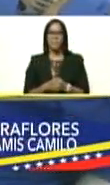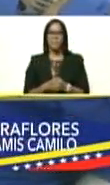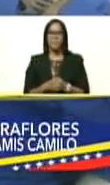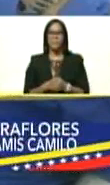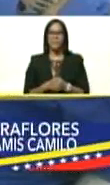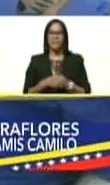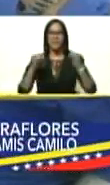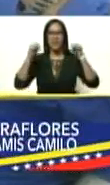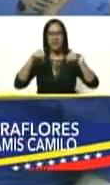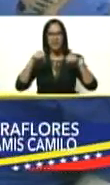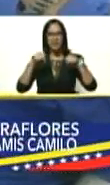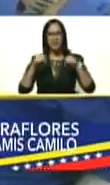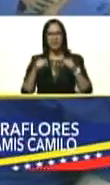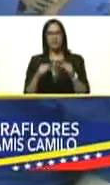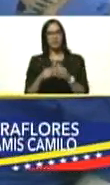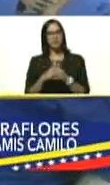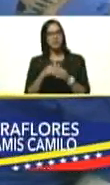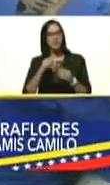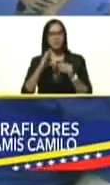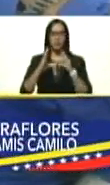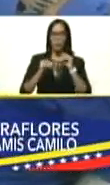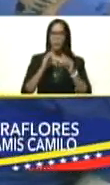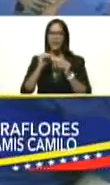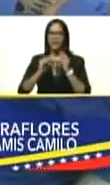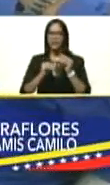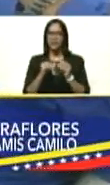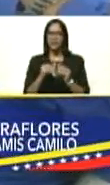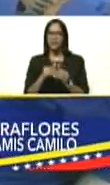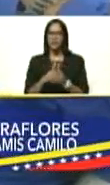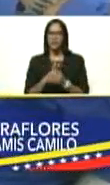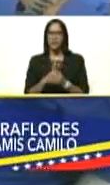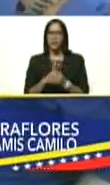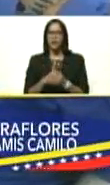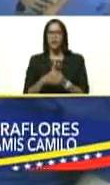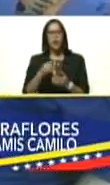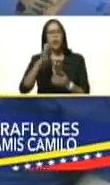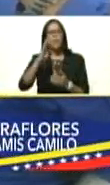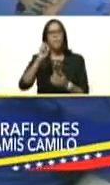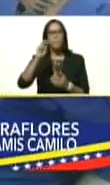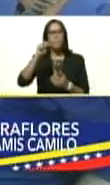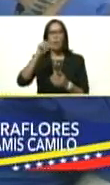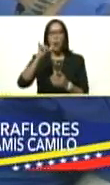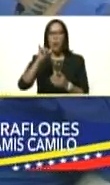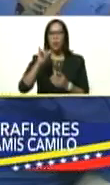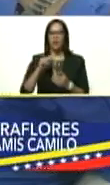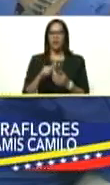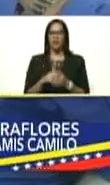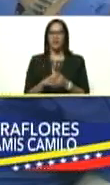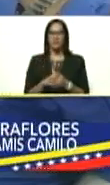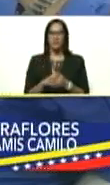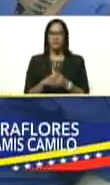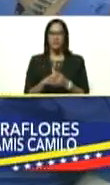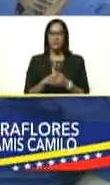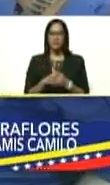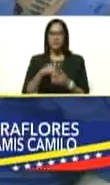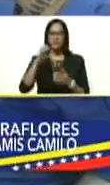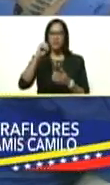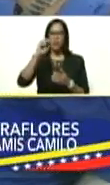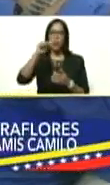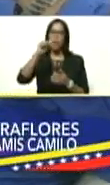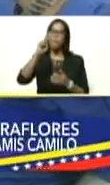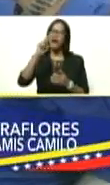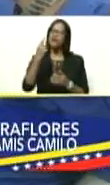Y aquí conversando, ¿ves? Con Quinito, con Bonnie, con Aramis, con Omar 1, Omar